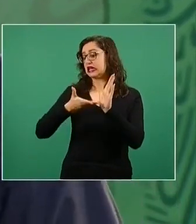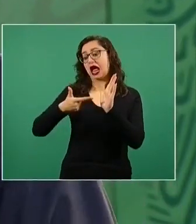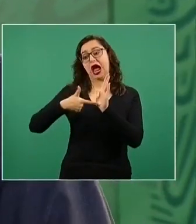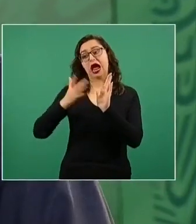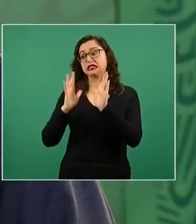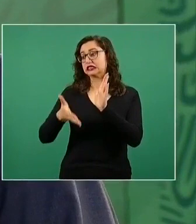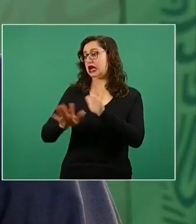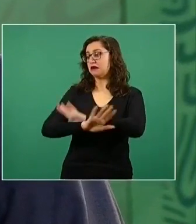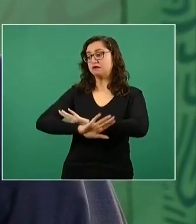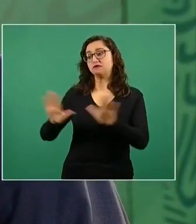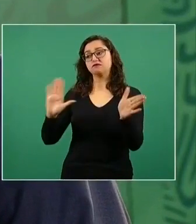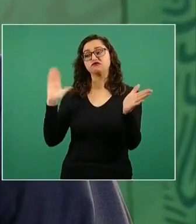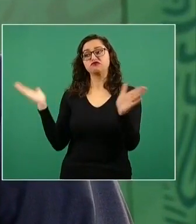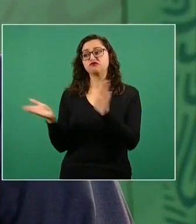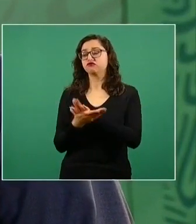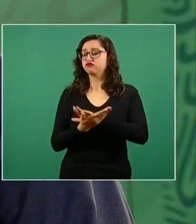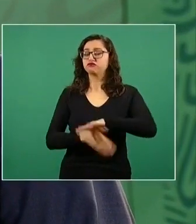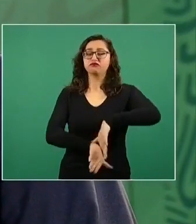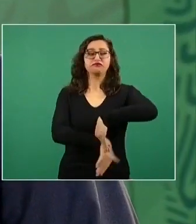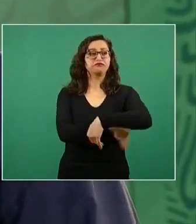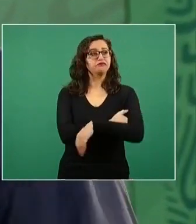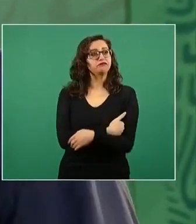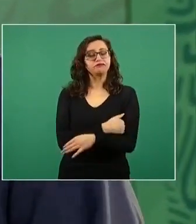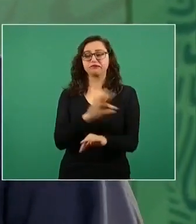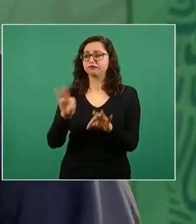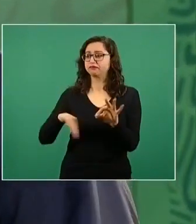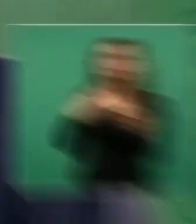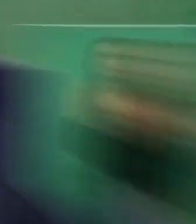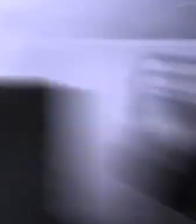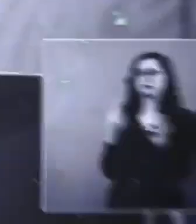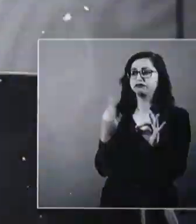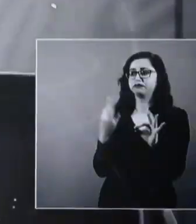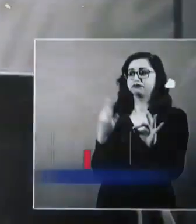caso. Darle carpetazo.